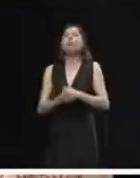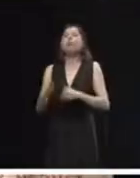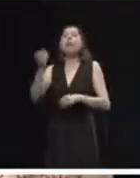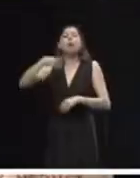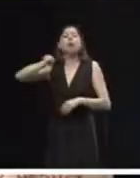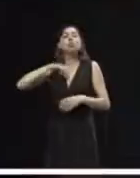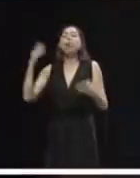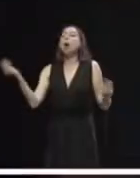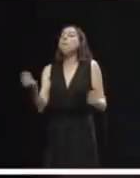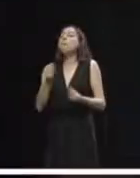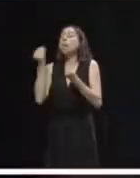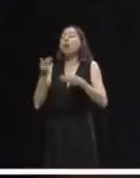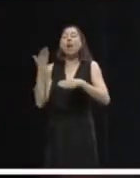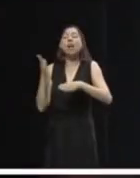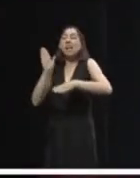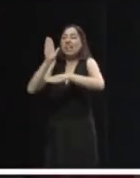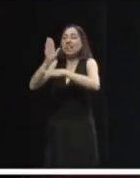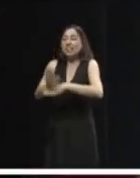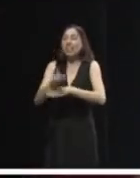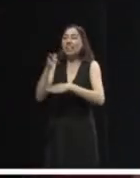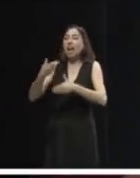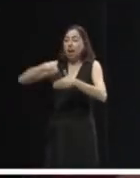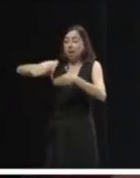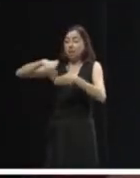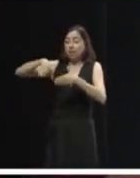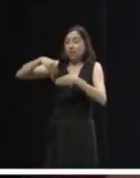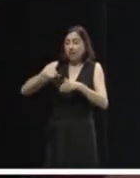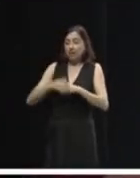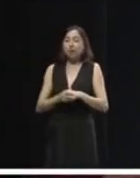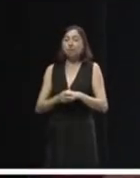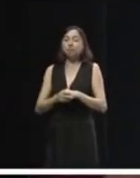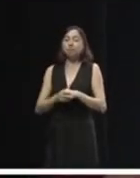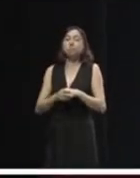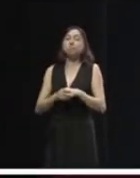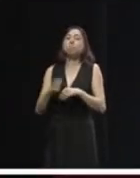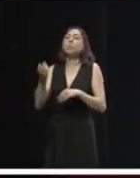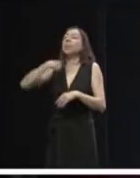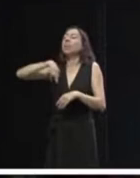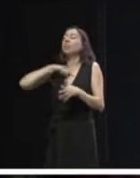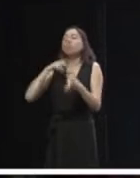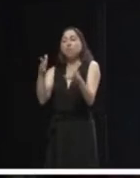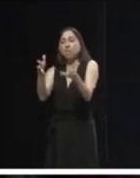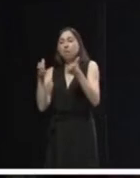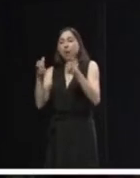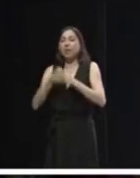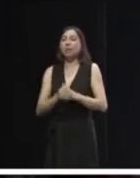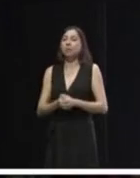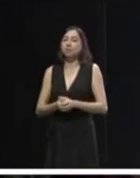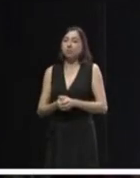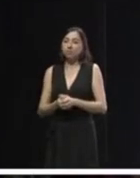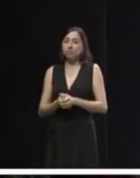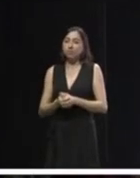mejor candidata a la presidencia del gobierno. Y vamos a ganar.